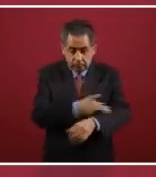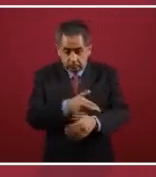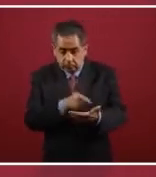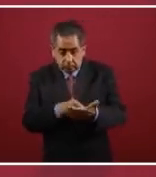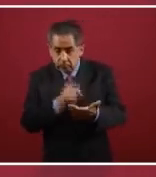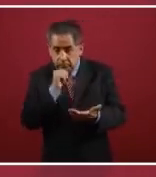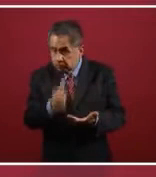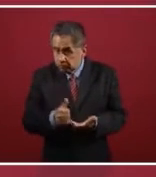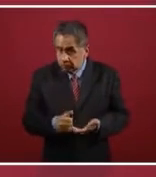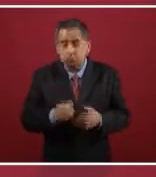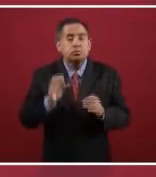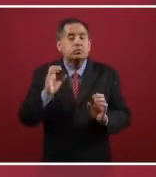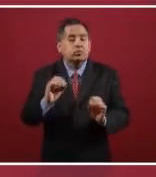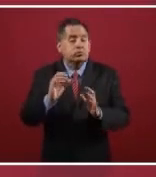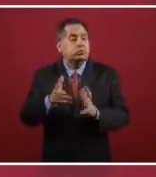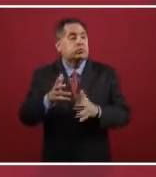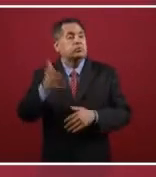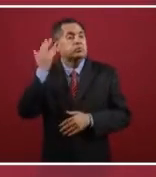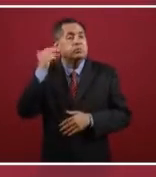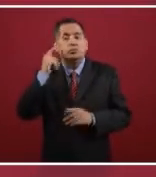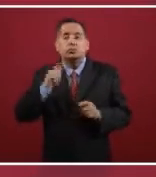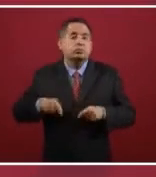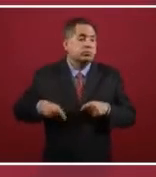se entregaron permisos